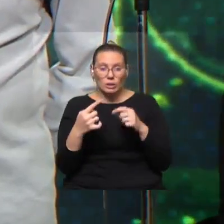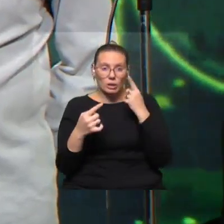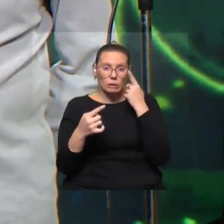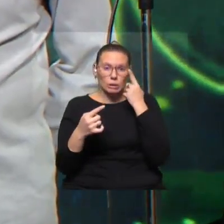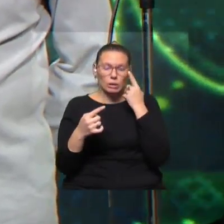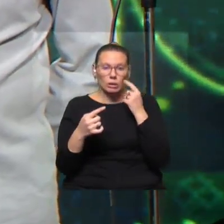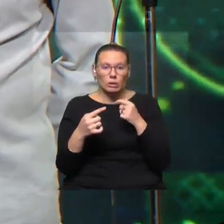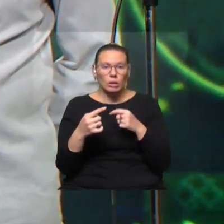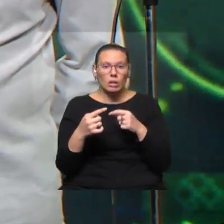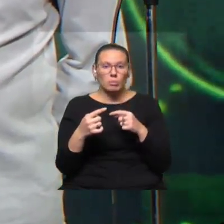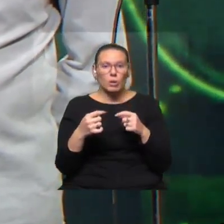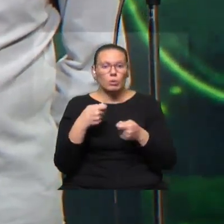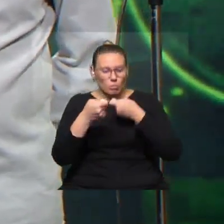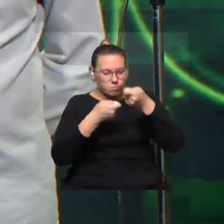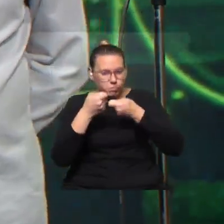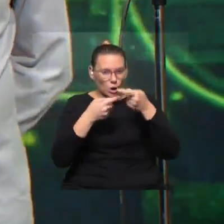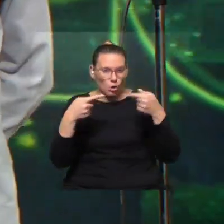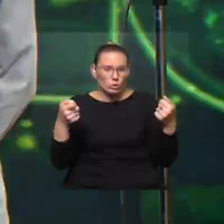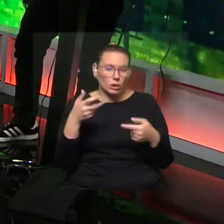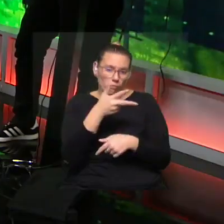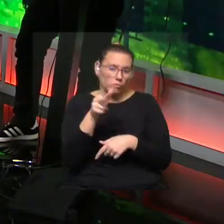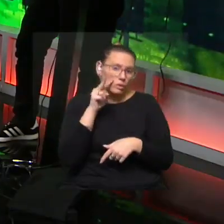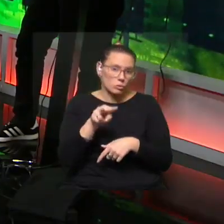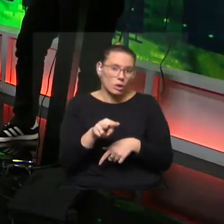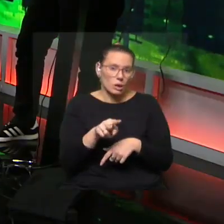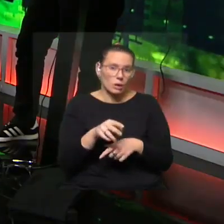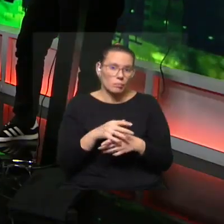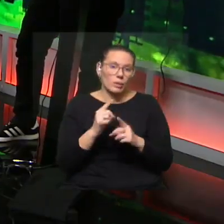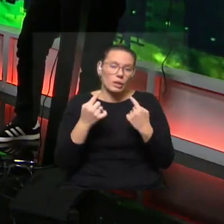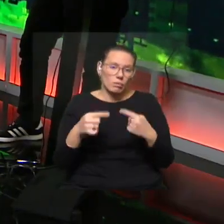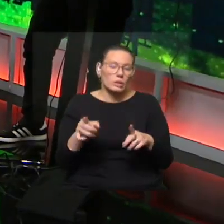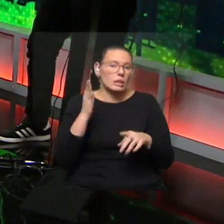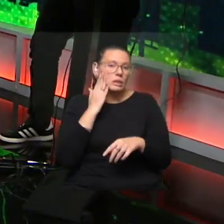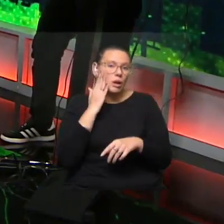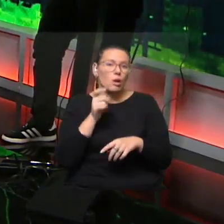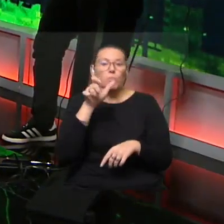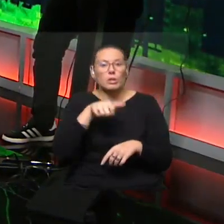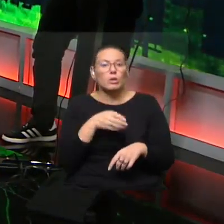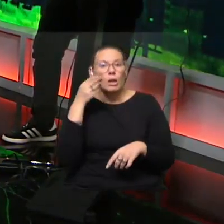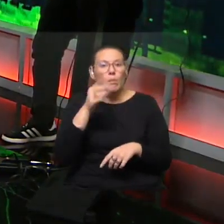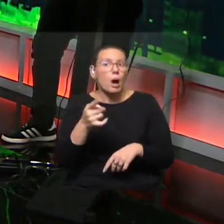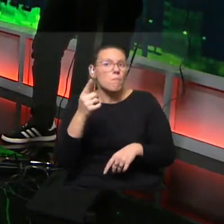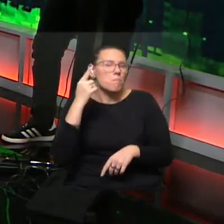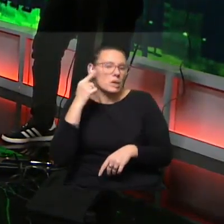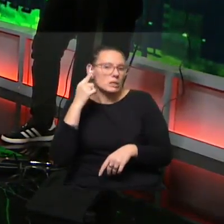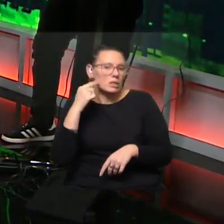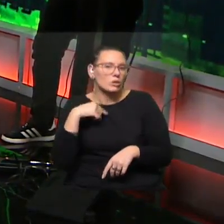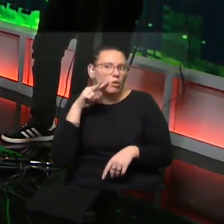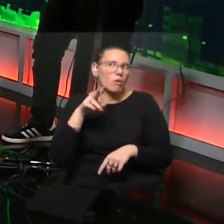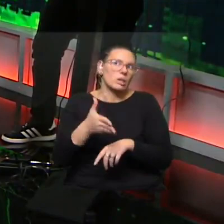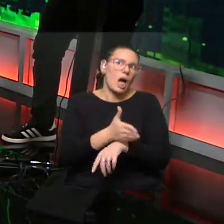metes en los visuales es diferente es diferente Sí sí es nada más como saber porque capaz que hay gente que va con una expectativa de ver algo